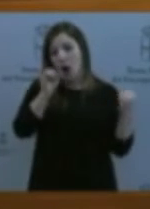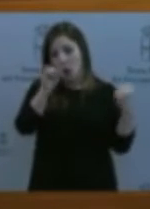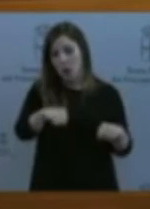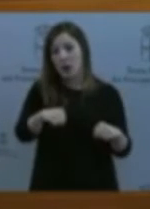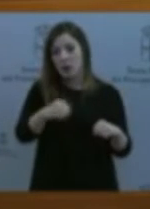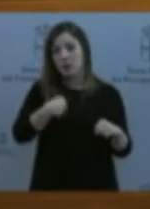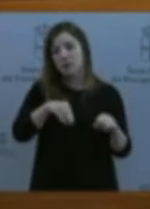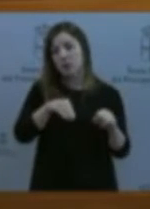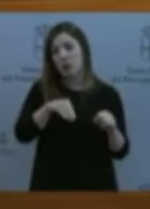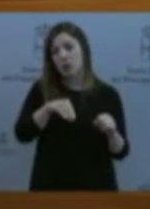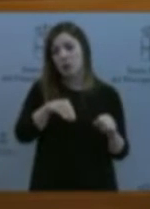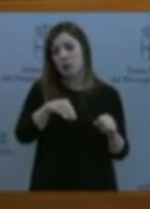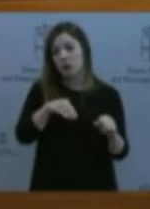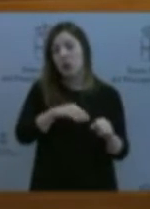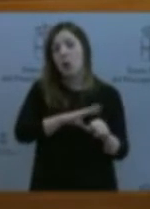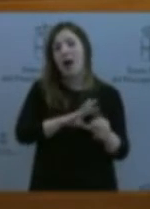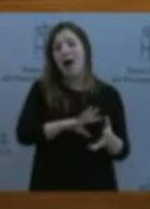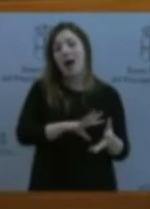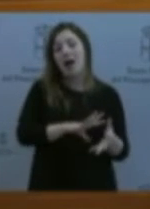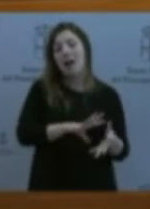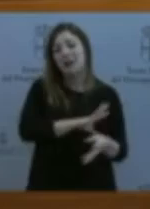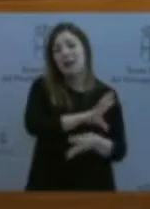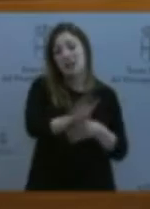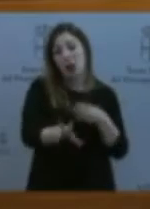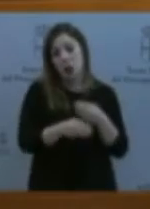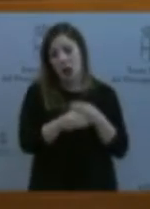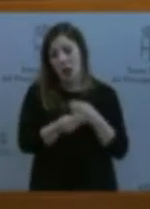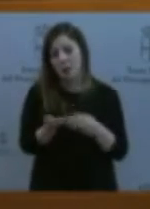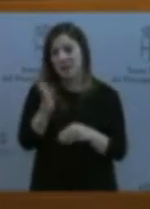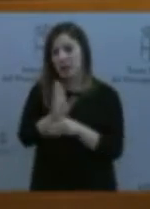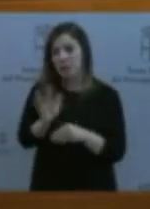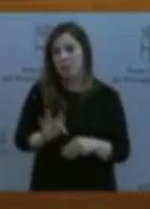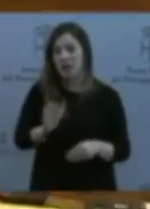presentado y que han aprobado. Nosotros vamos a apoyar esta propuesta.